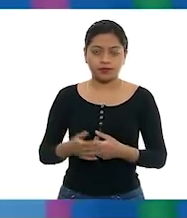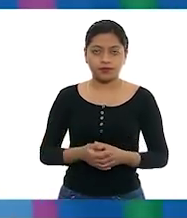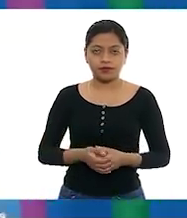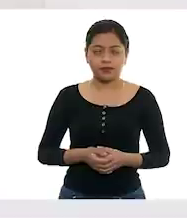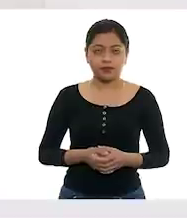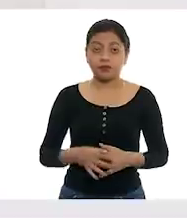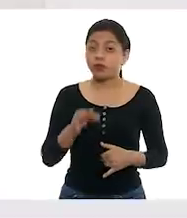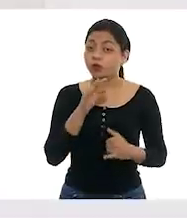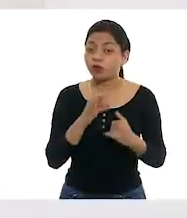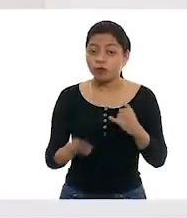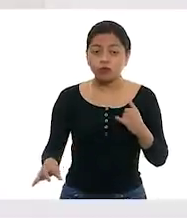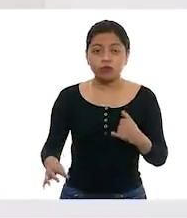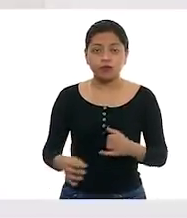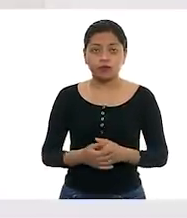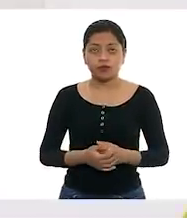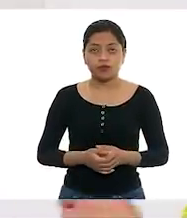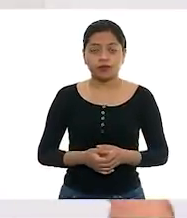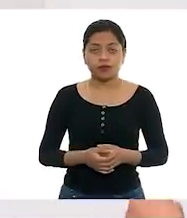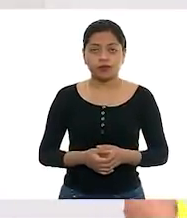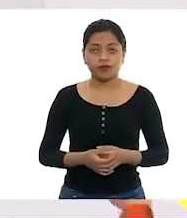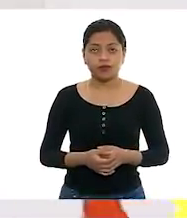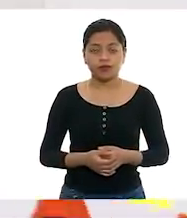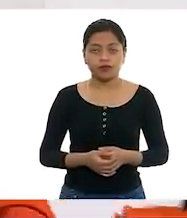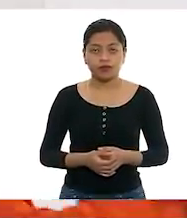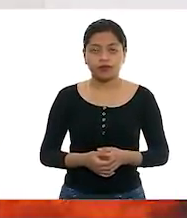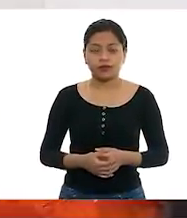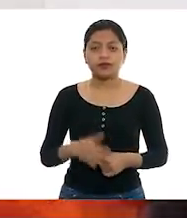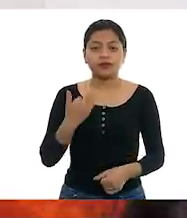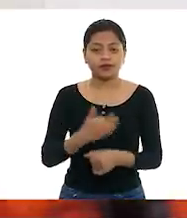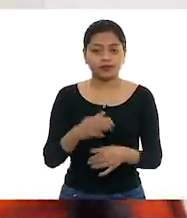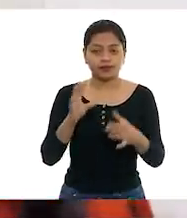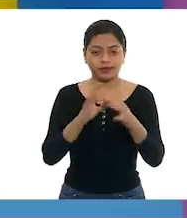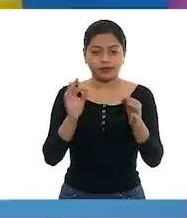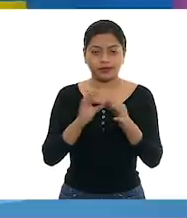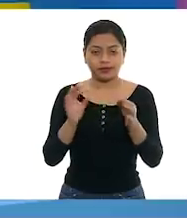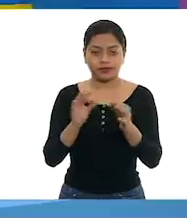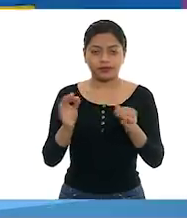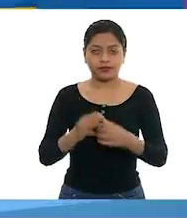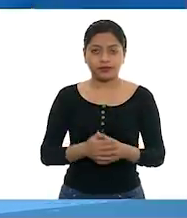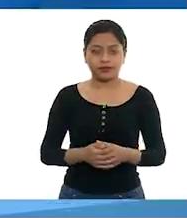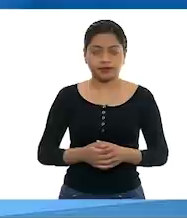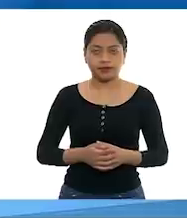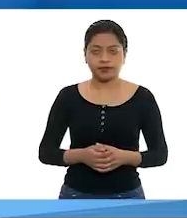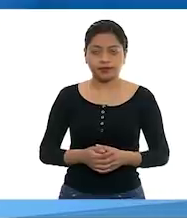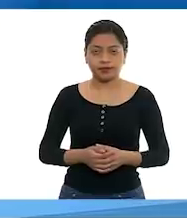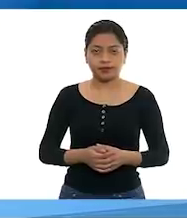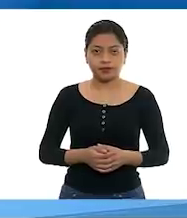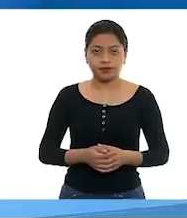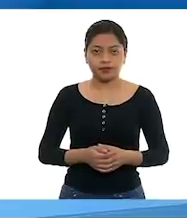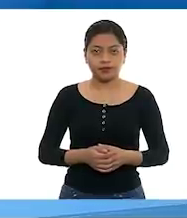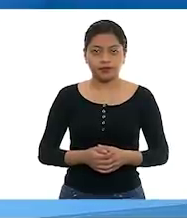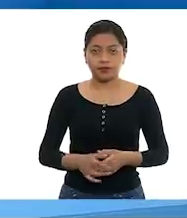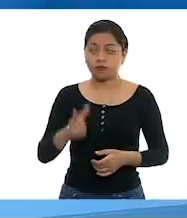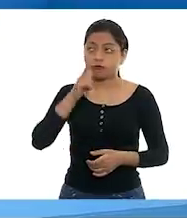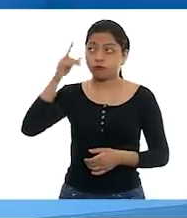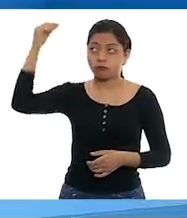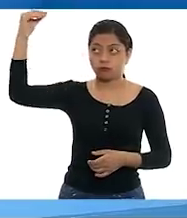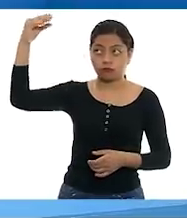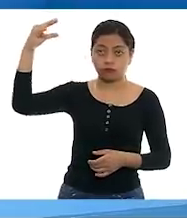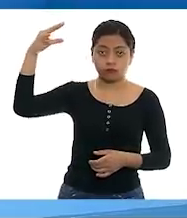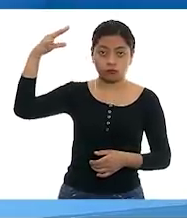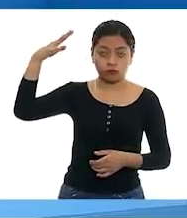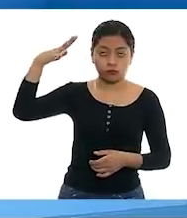Por último, tendremos estas que ahorita explicaremos cómo es que están llegando estos rayos